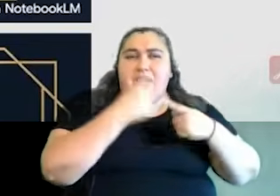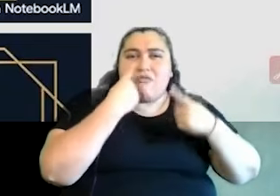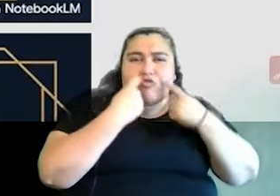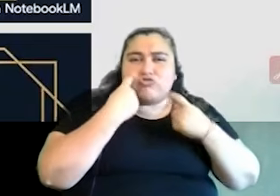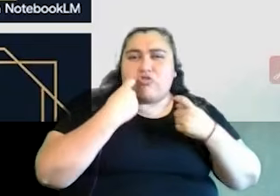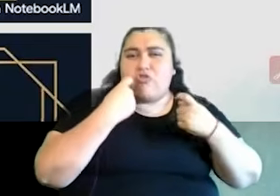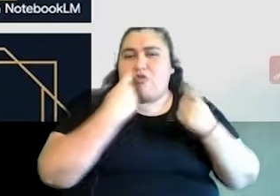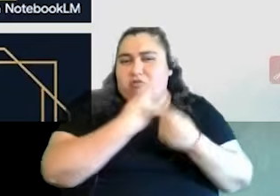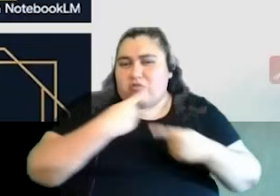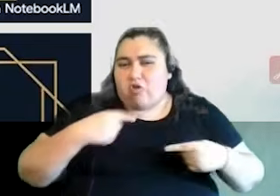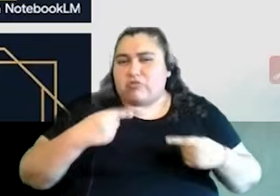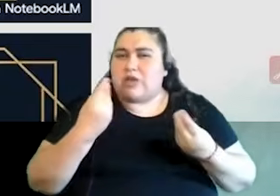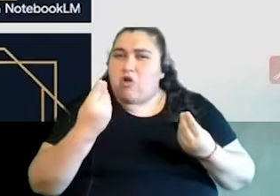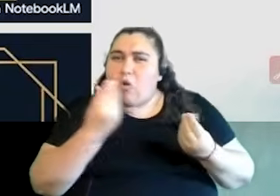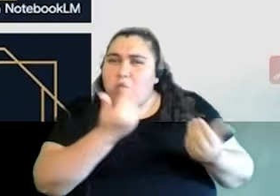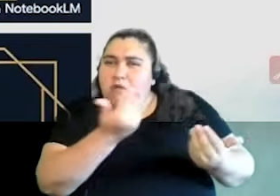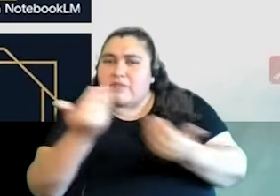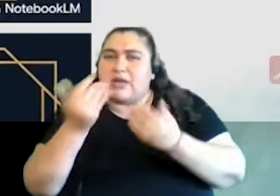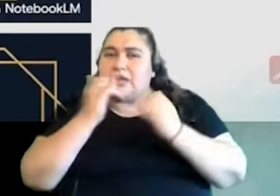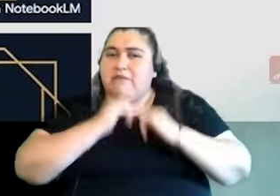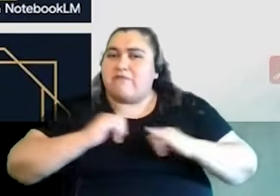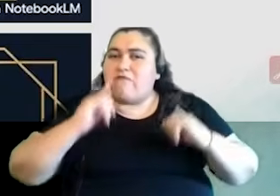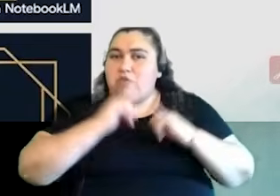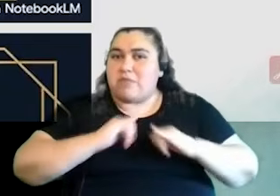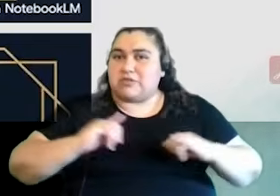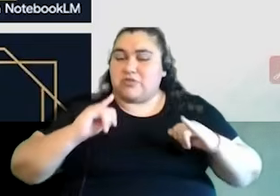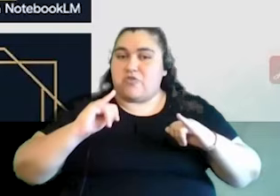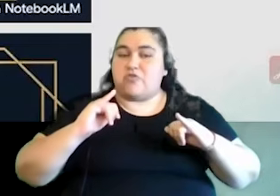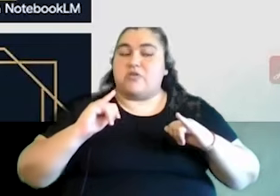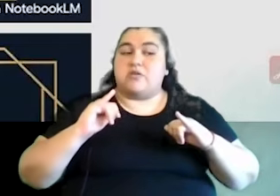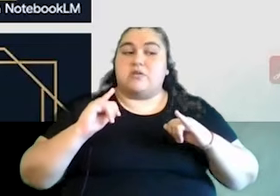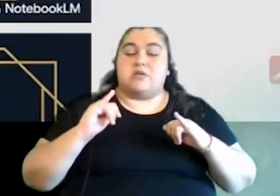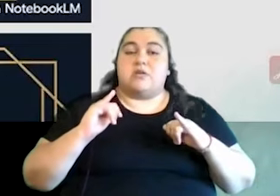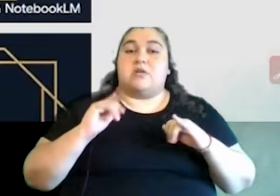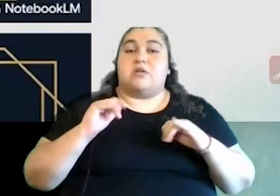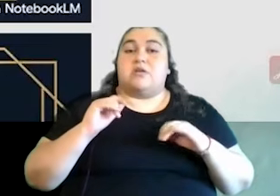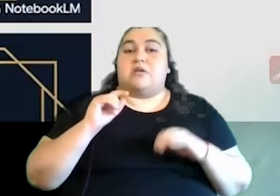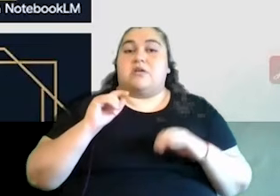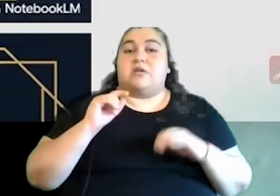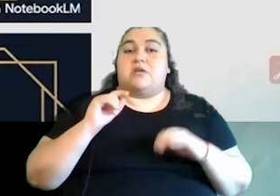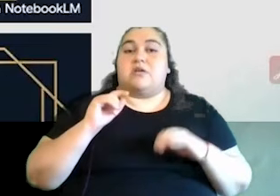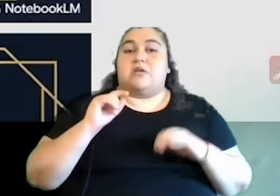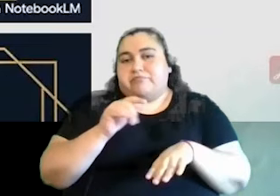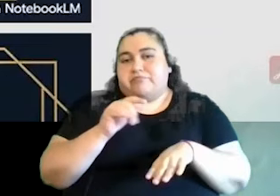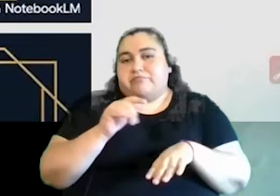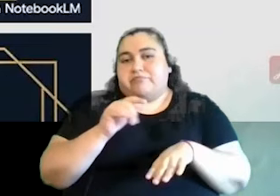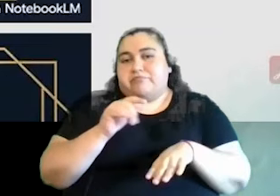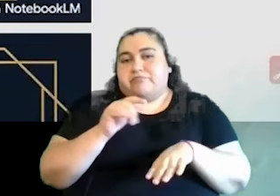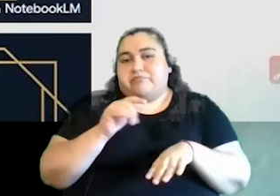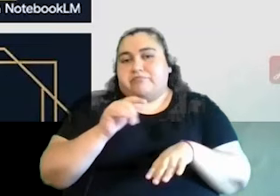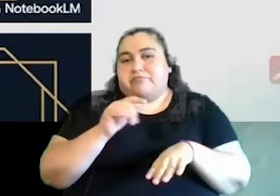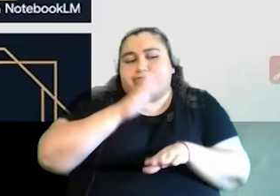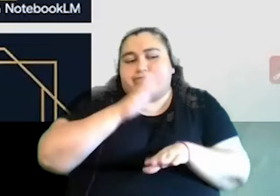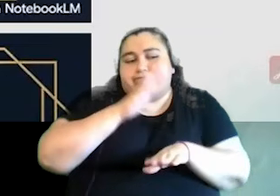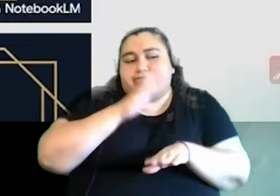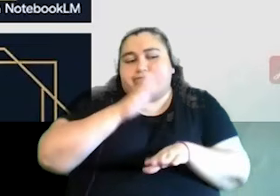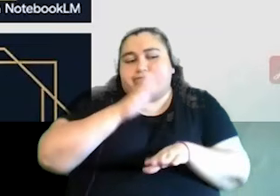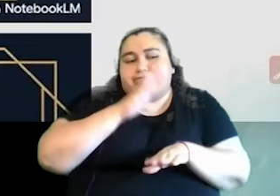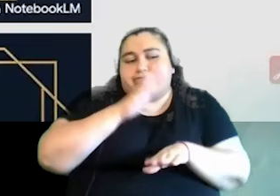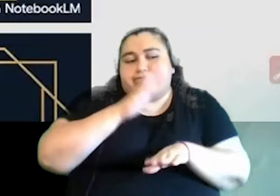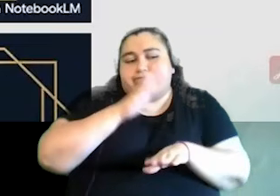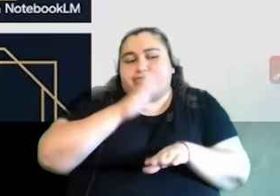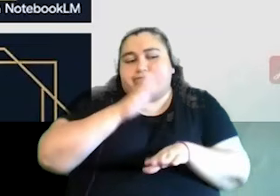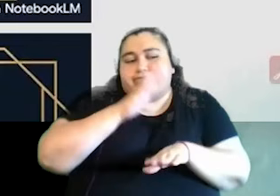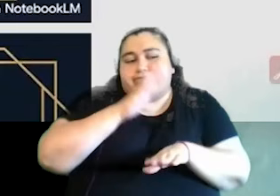como agentes de información a la unidad de información financiera, tienen un montón de parámetros. En principio, en materia tributaria,